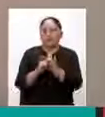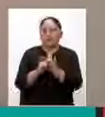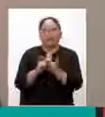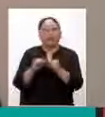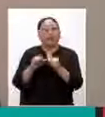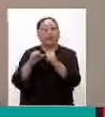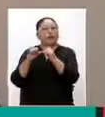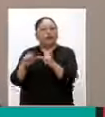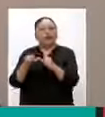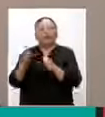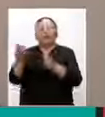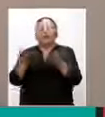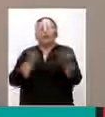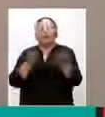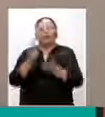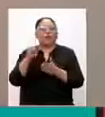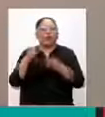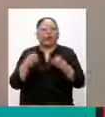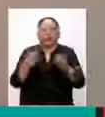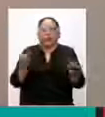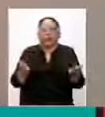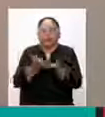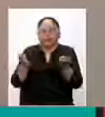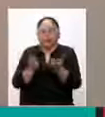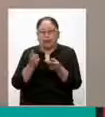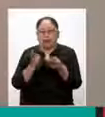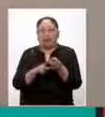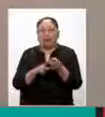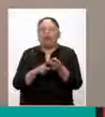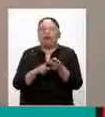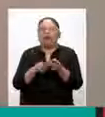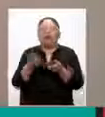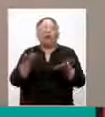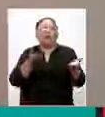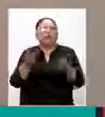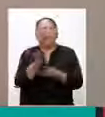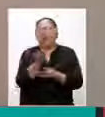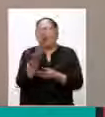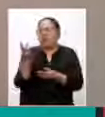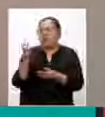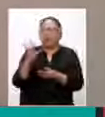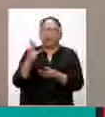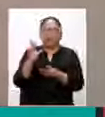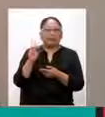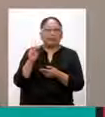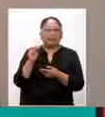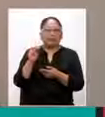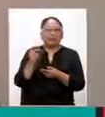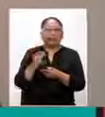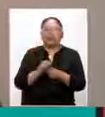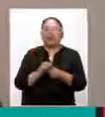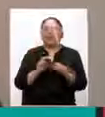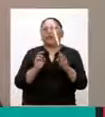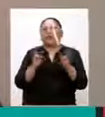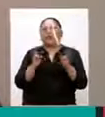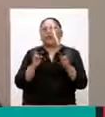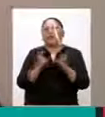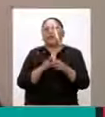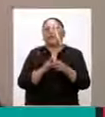no solo emergencia, no solo algunos servicios, no solo para el mercado de ingreso y